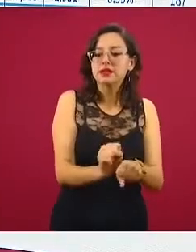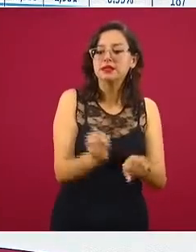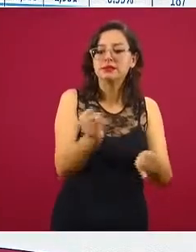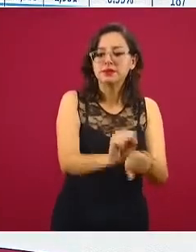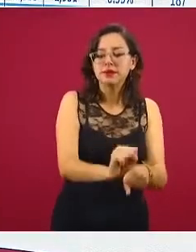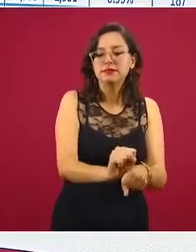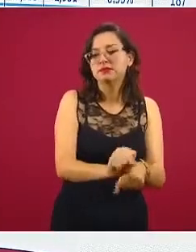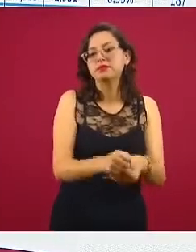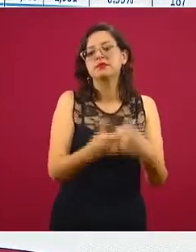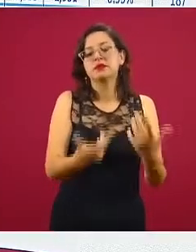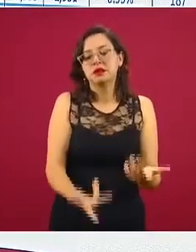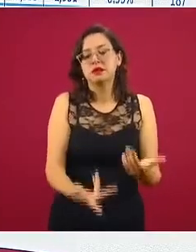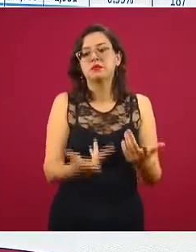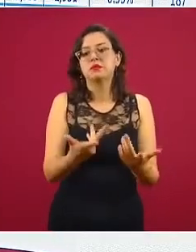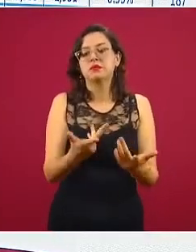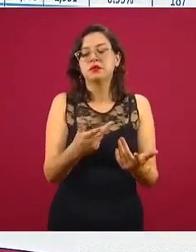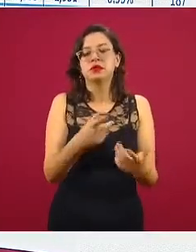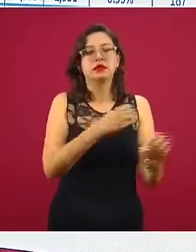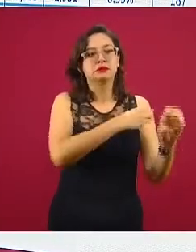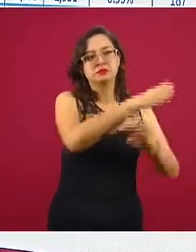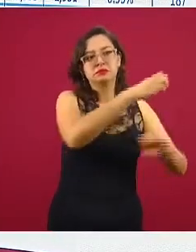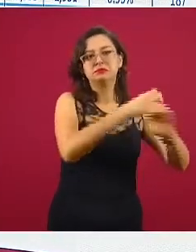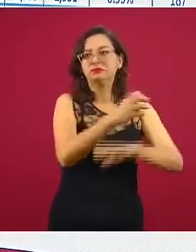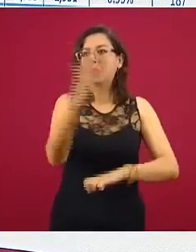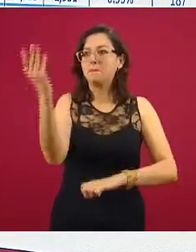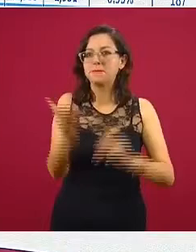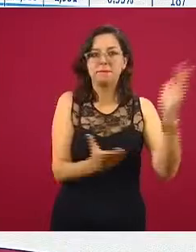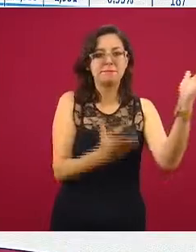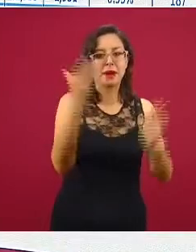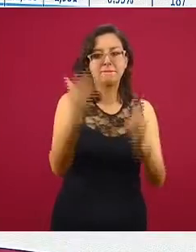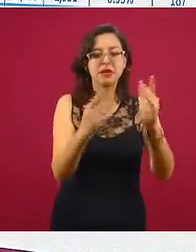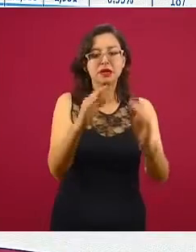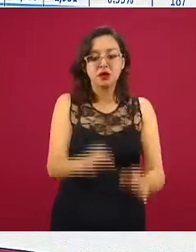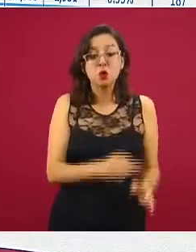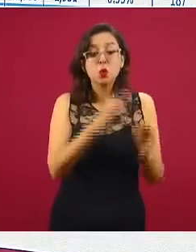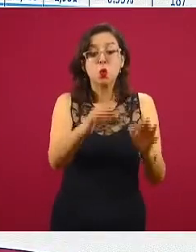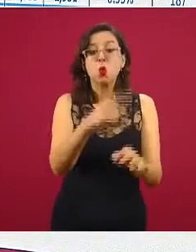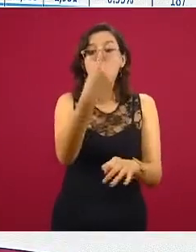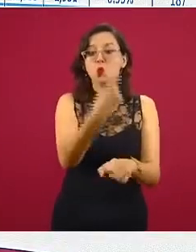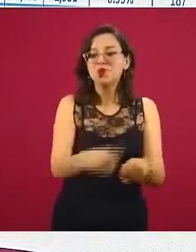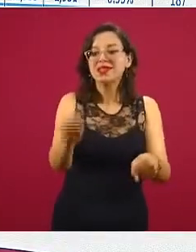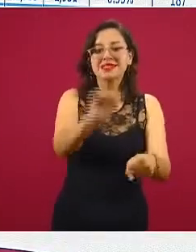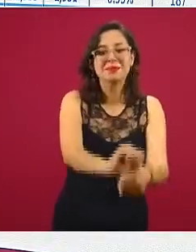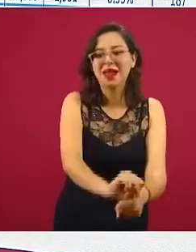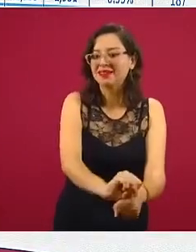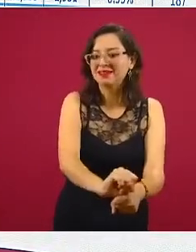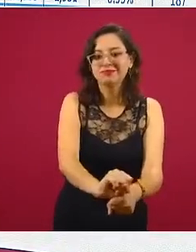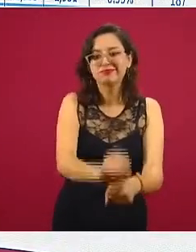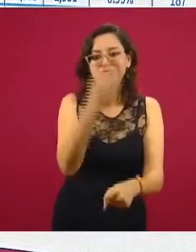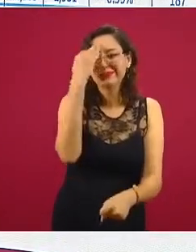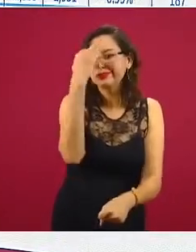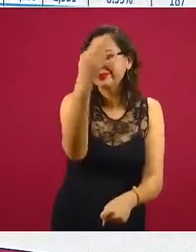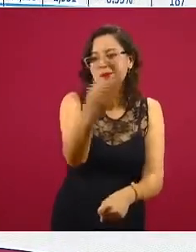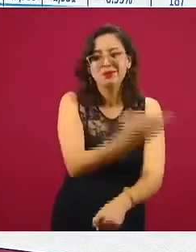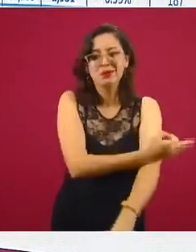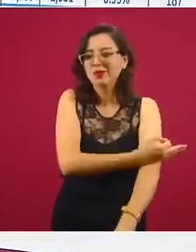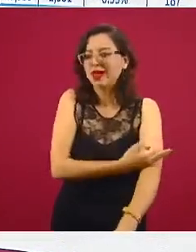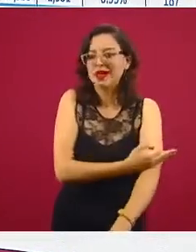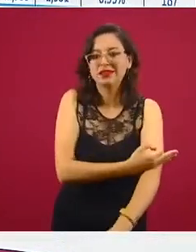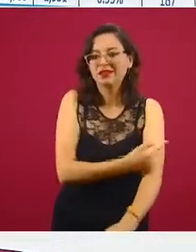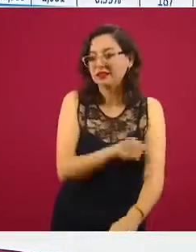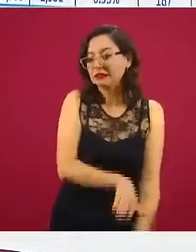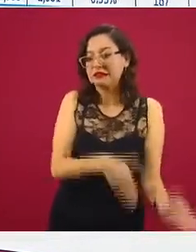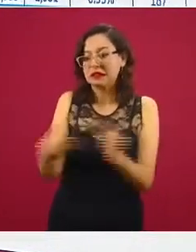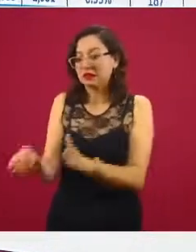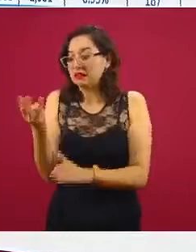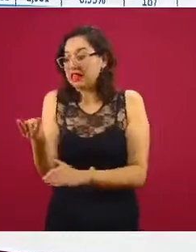con entrega de resultados por parte de los estados una semana después. No resulta práctico monitorear una fase 3